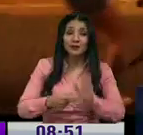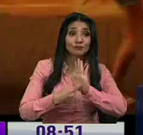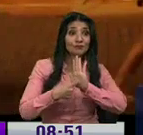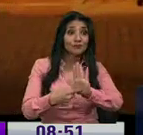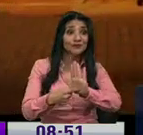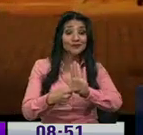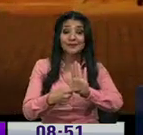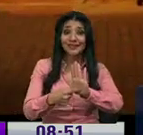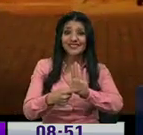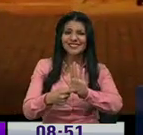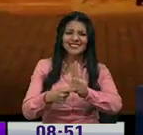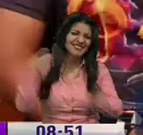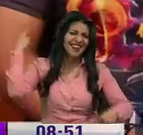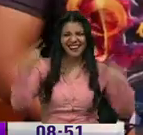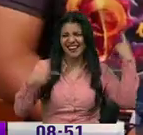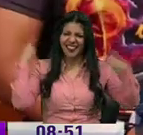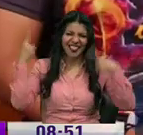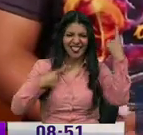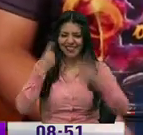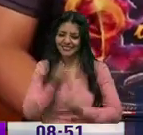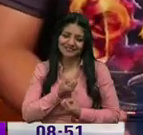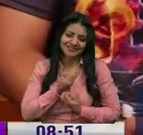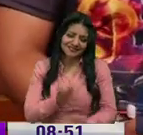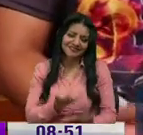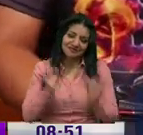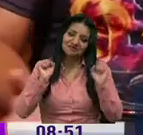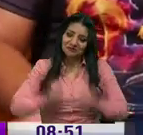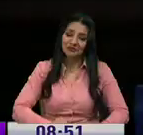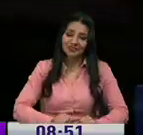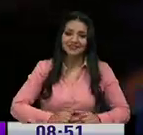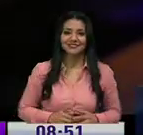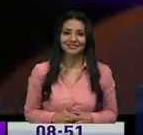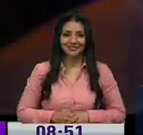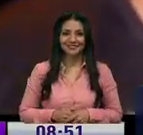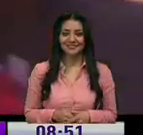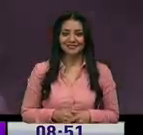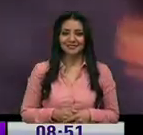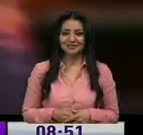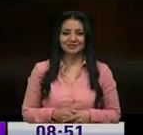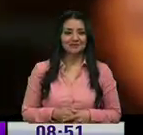sea, pueden desahogar, como yo sé decir, hacer locura.